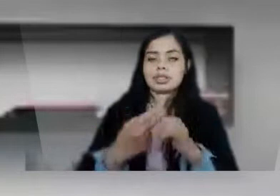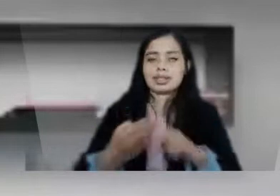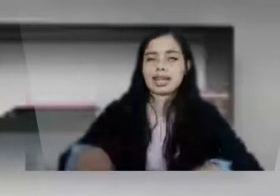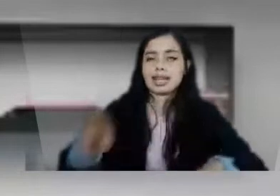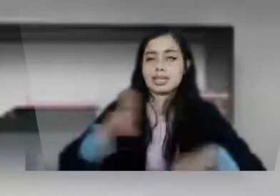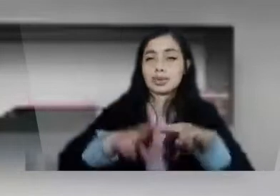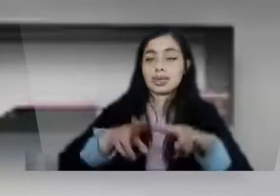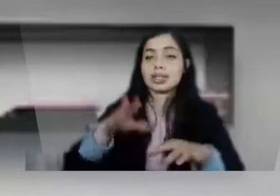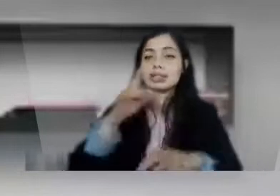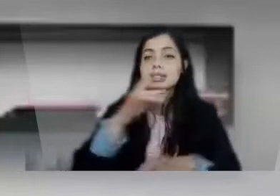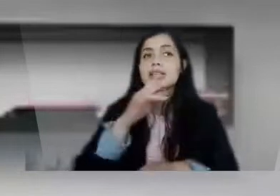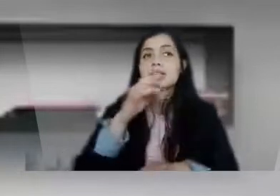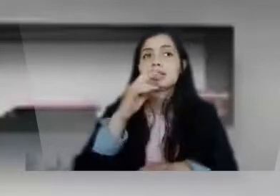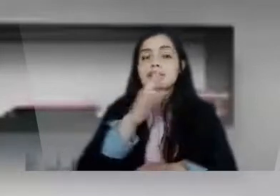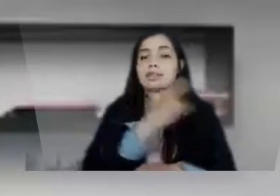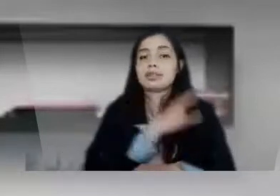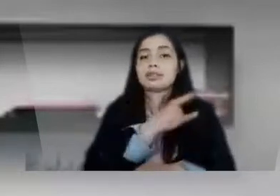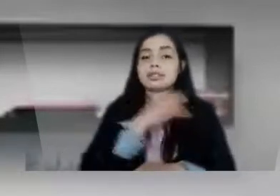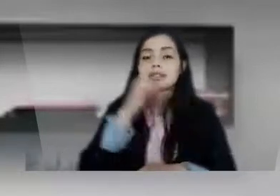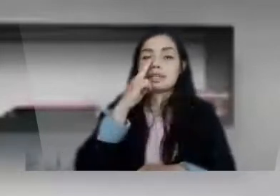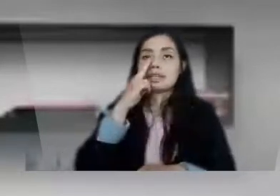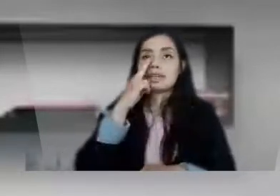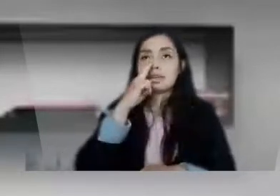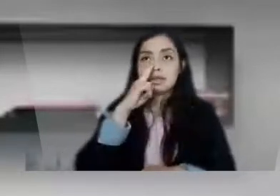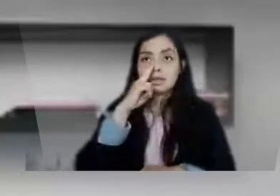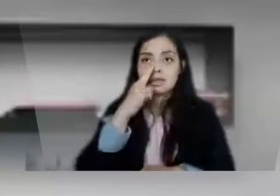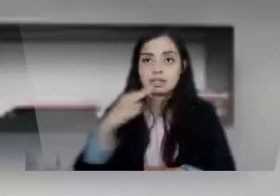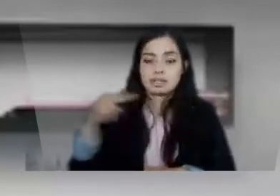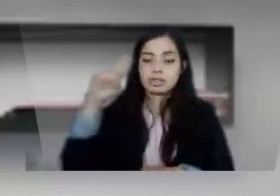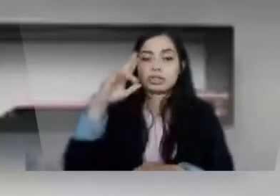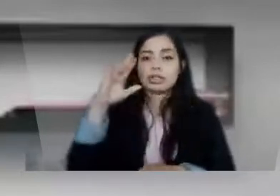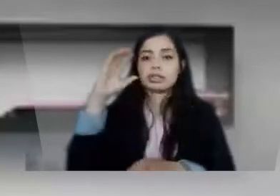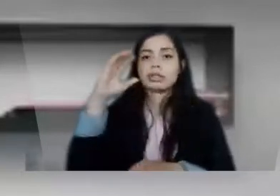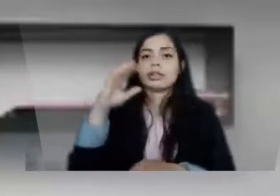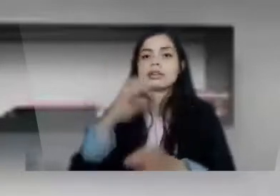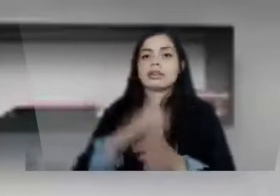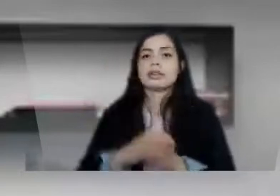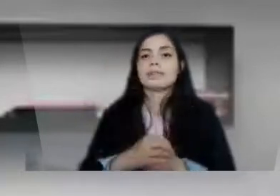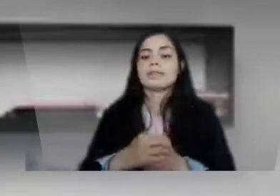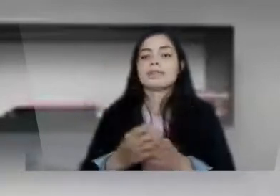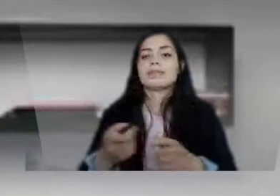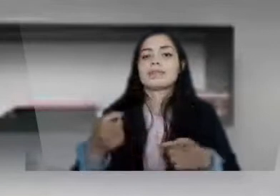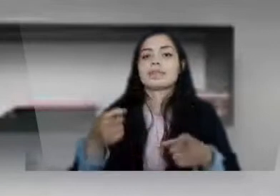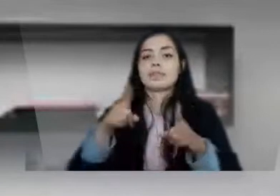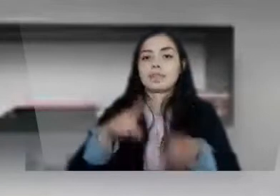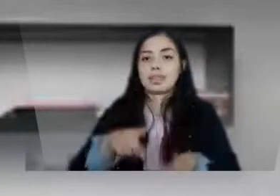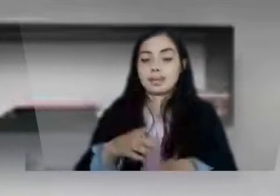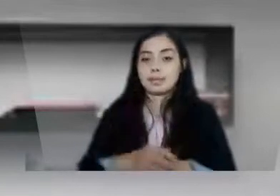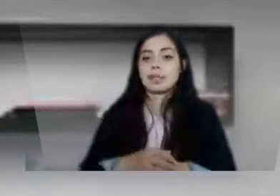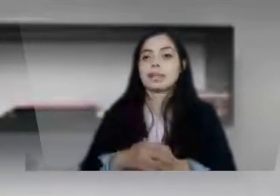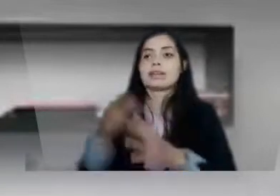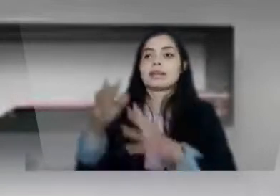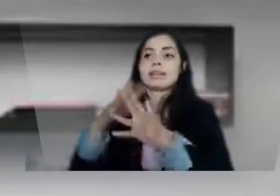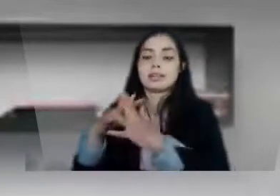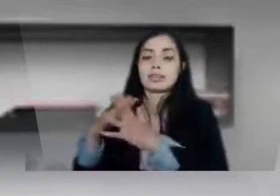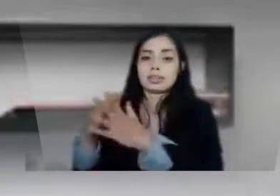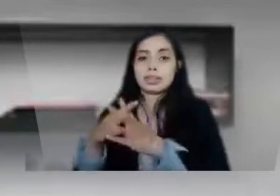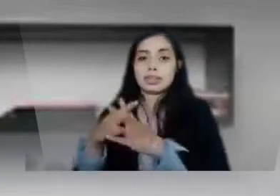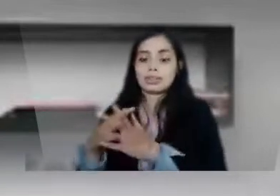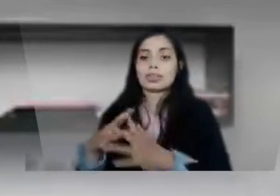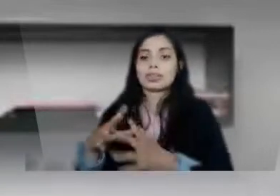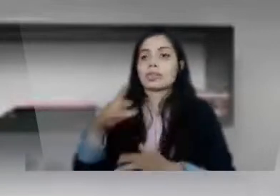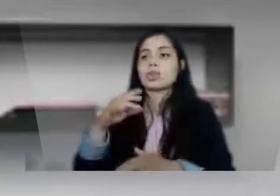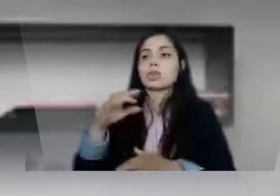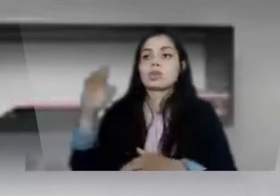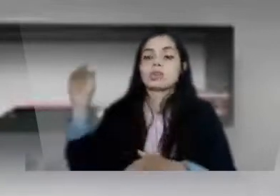Programa de Ciencias de la Conservación del Laboratorio de Ornitología de Cornell y el Departamento de Ornitología también del Museo Americano de